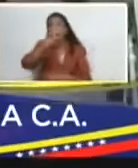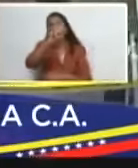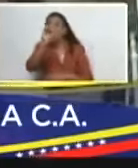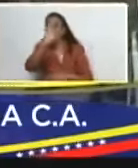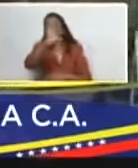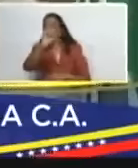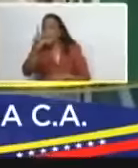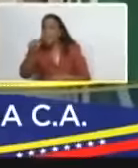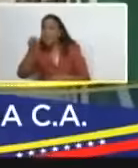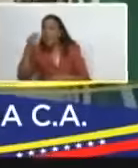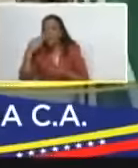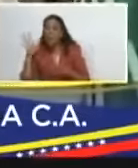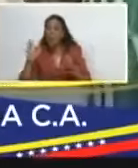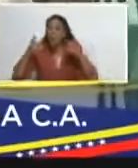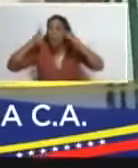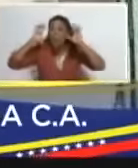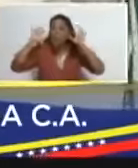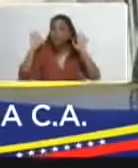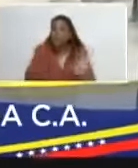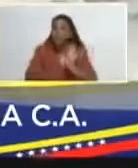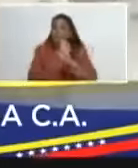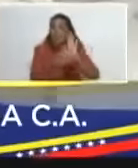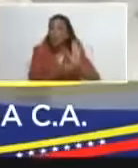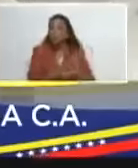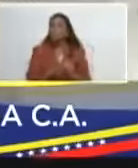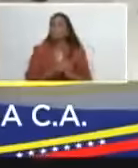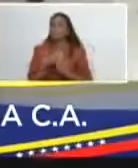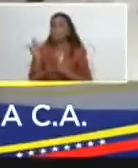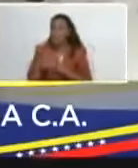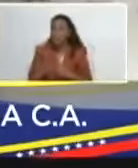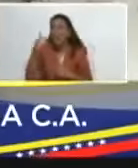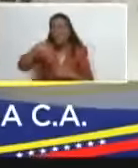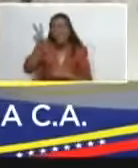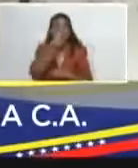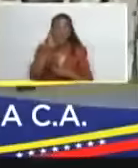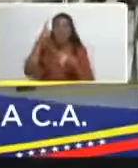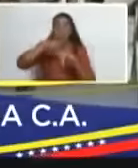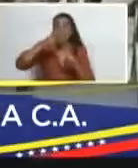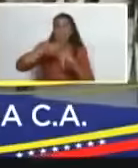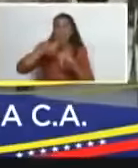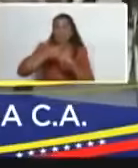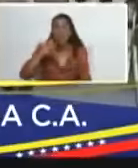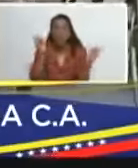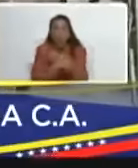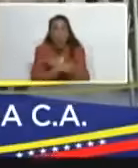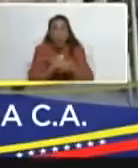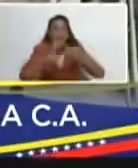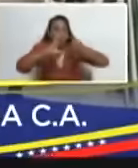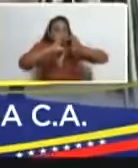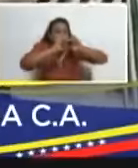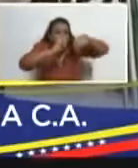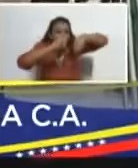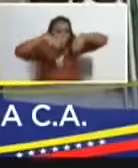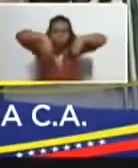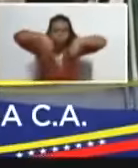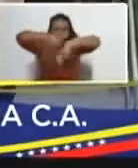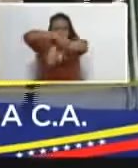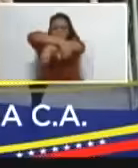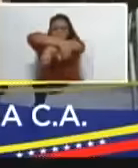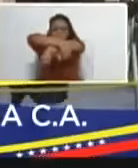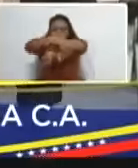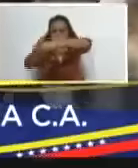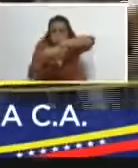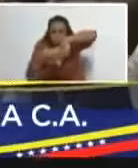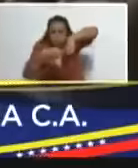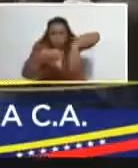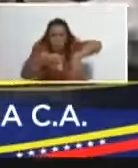en cuenta, que son también como el Brahman aquí en Venezuela, en la transferencia de embriones, en la biotecnología, aún ya